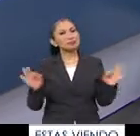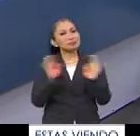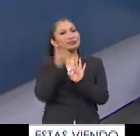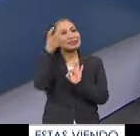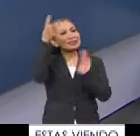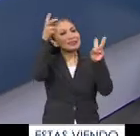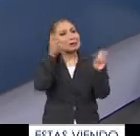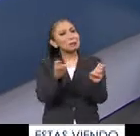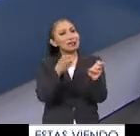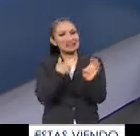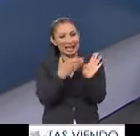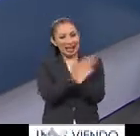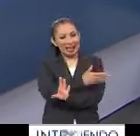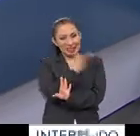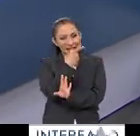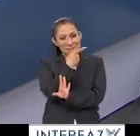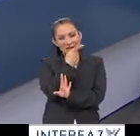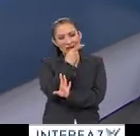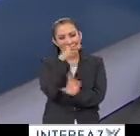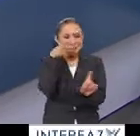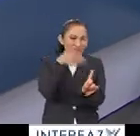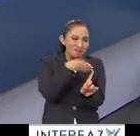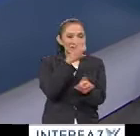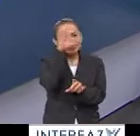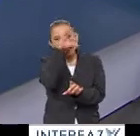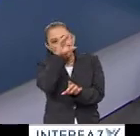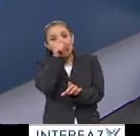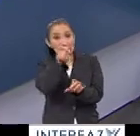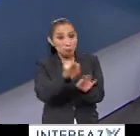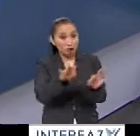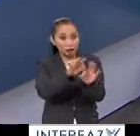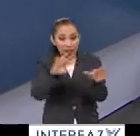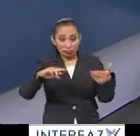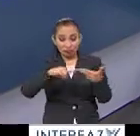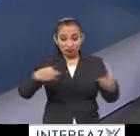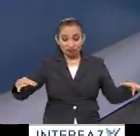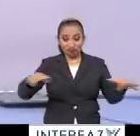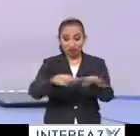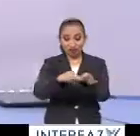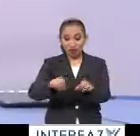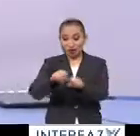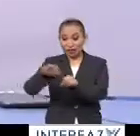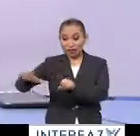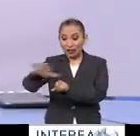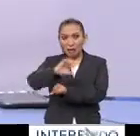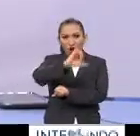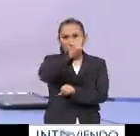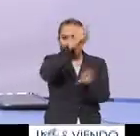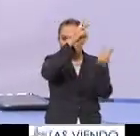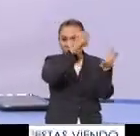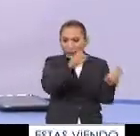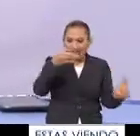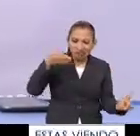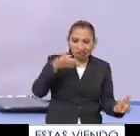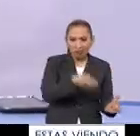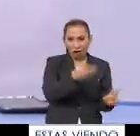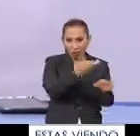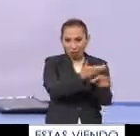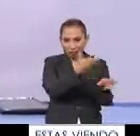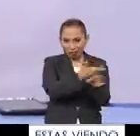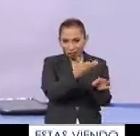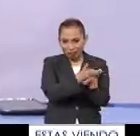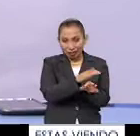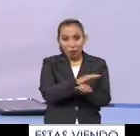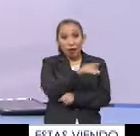este tema. Ya habíamos hablado en temas de ciencia, cómo es importante vincularlos con la sociedad, pero otro de los grandes temas en estos